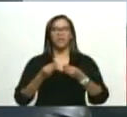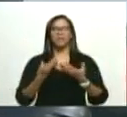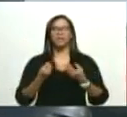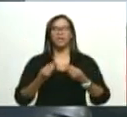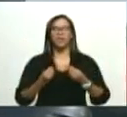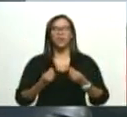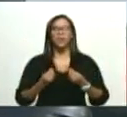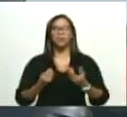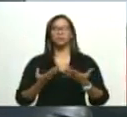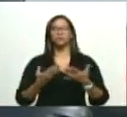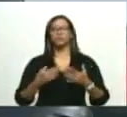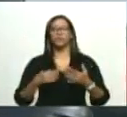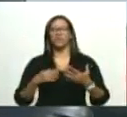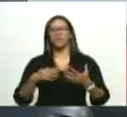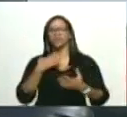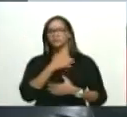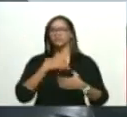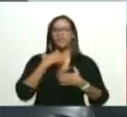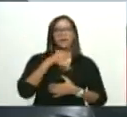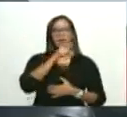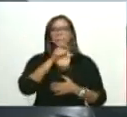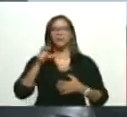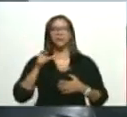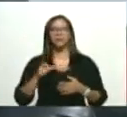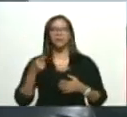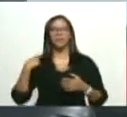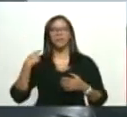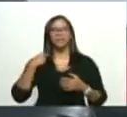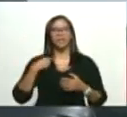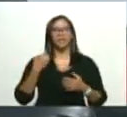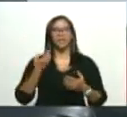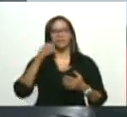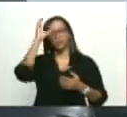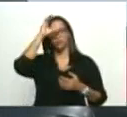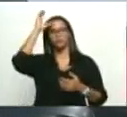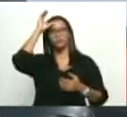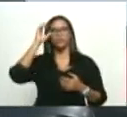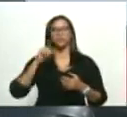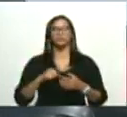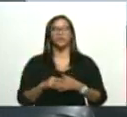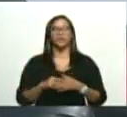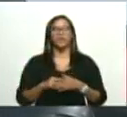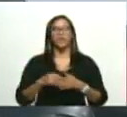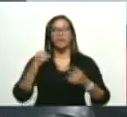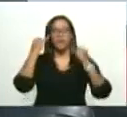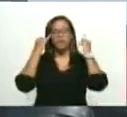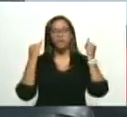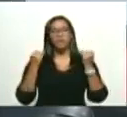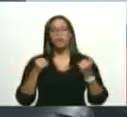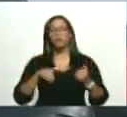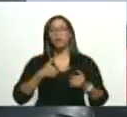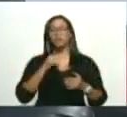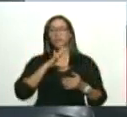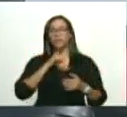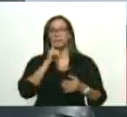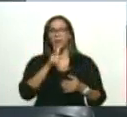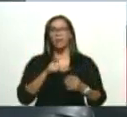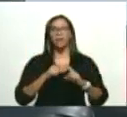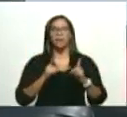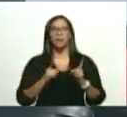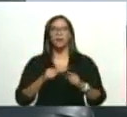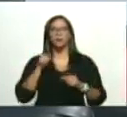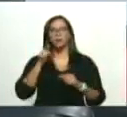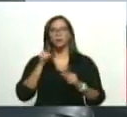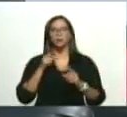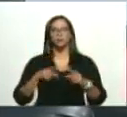pensamiento resignado de muchas de las personas que tienen esa conciencia, ¿no? La idea de que la situación puede estar mal, pero es la única posibilidad